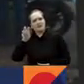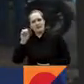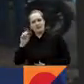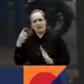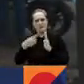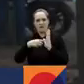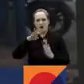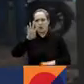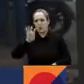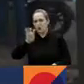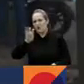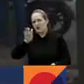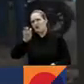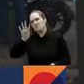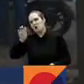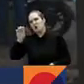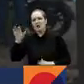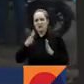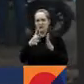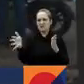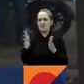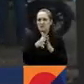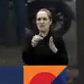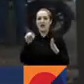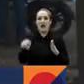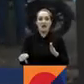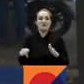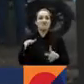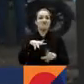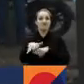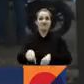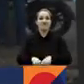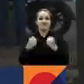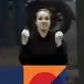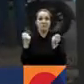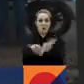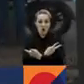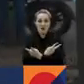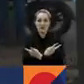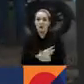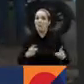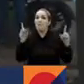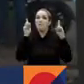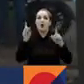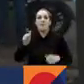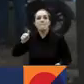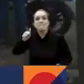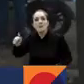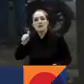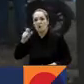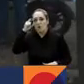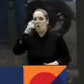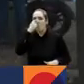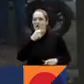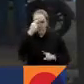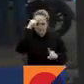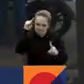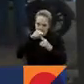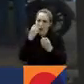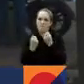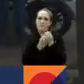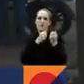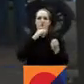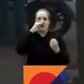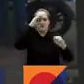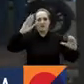de los 90, cómo también fue aporreada por la violencia, pero cómo él mismo siempre creyó en esta ciudad y hoy